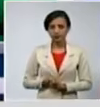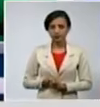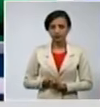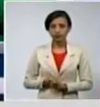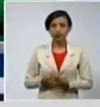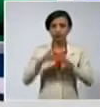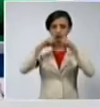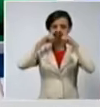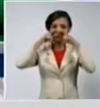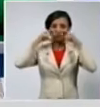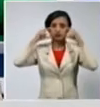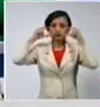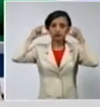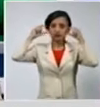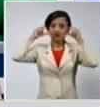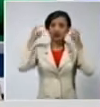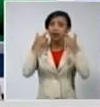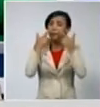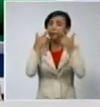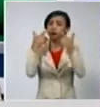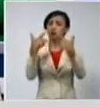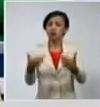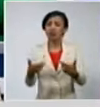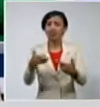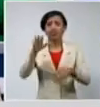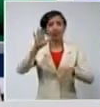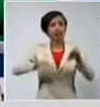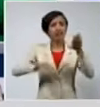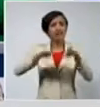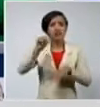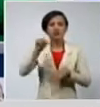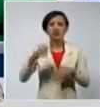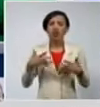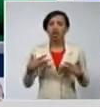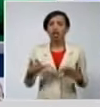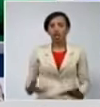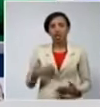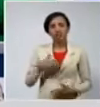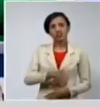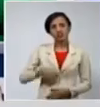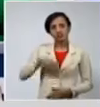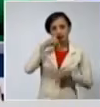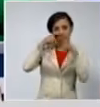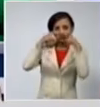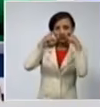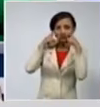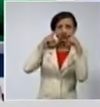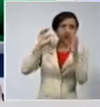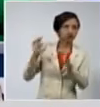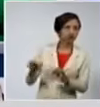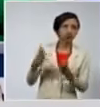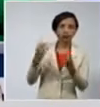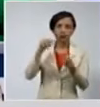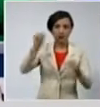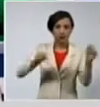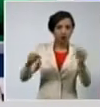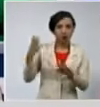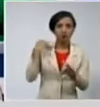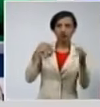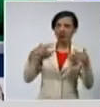nasobuco, que a veces ya uno medio que se cansa, varios compañeros me lo han dicho,